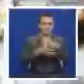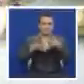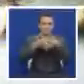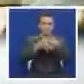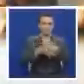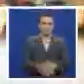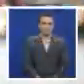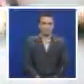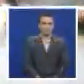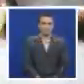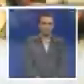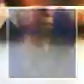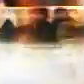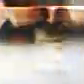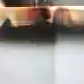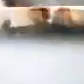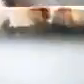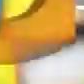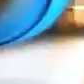noticia.